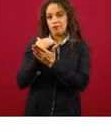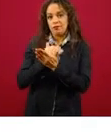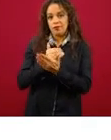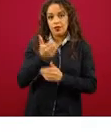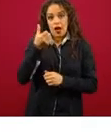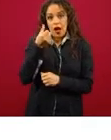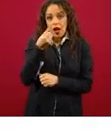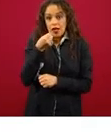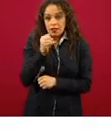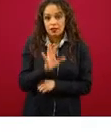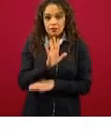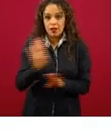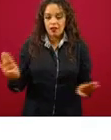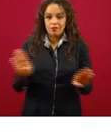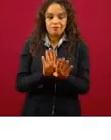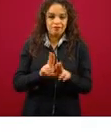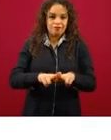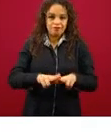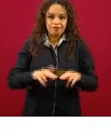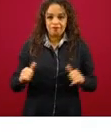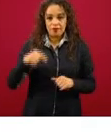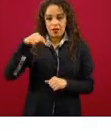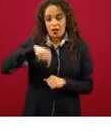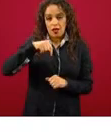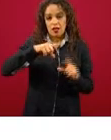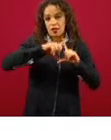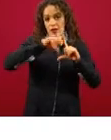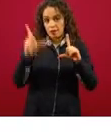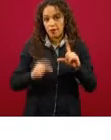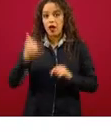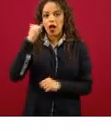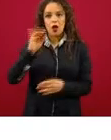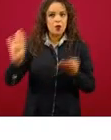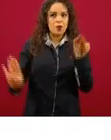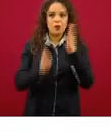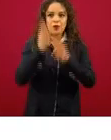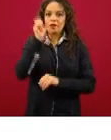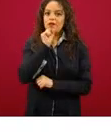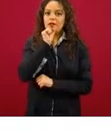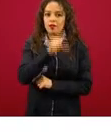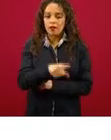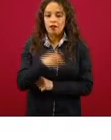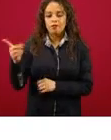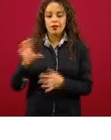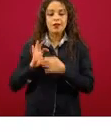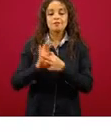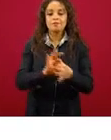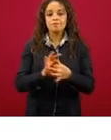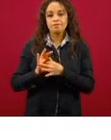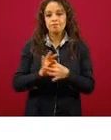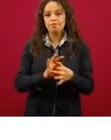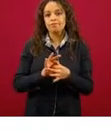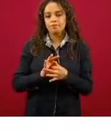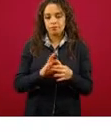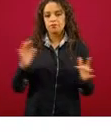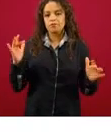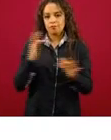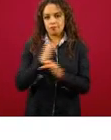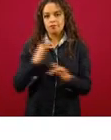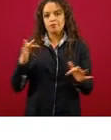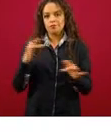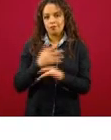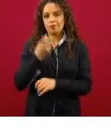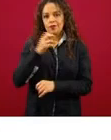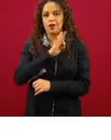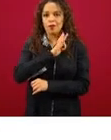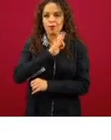básicamente abatida en nuestro país y en el mundo, se ve relacionado con la disminución en la movilidad de las